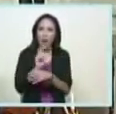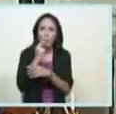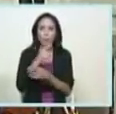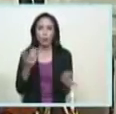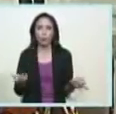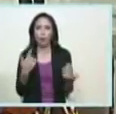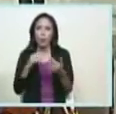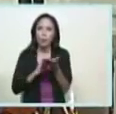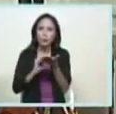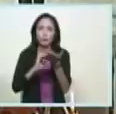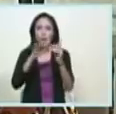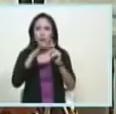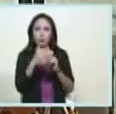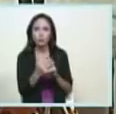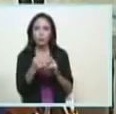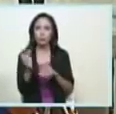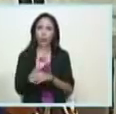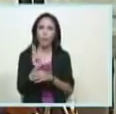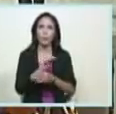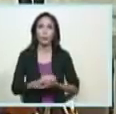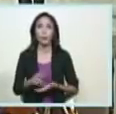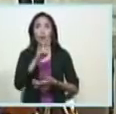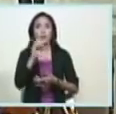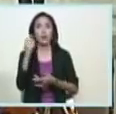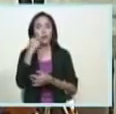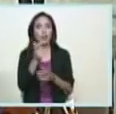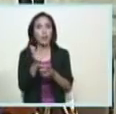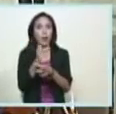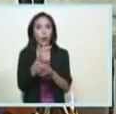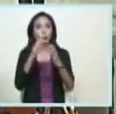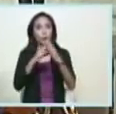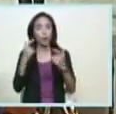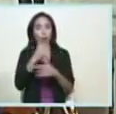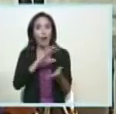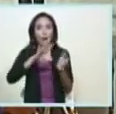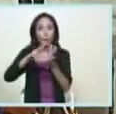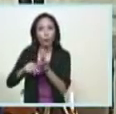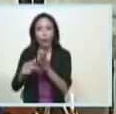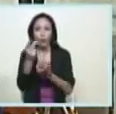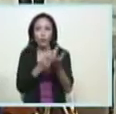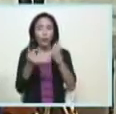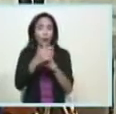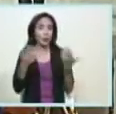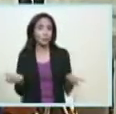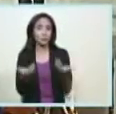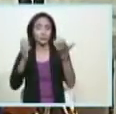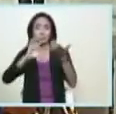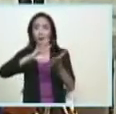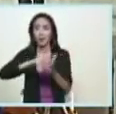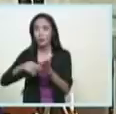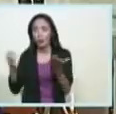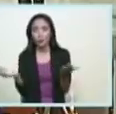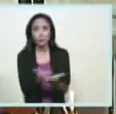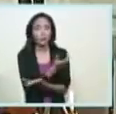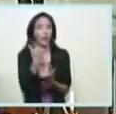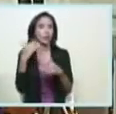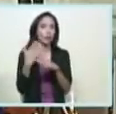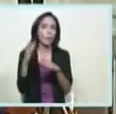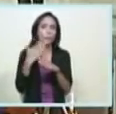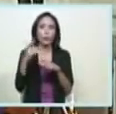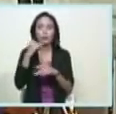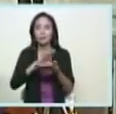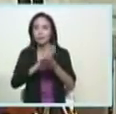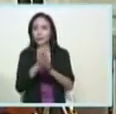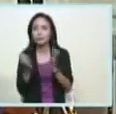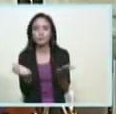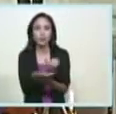plano ya el 20 de agosto todo ese billete que se llevaron se les queme en las manos allá en cúcuta se les queman